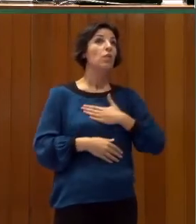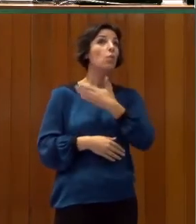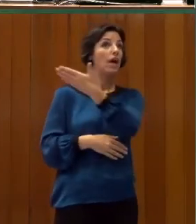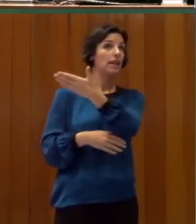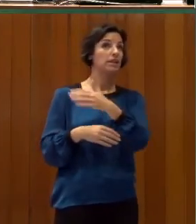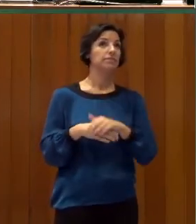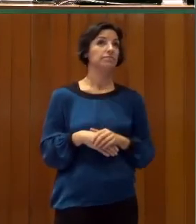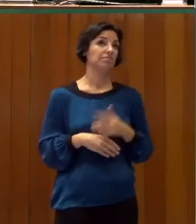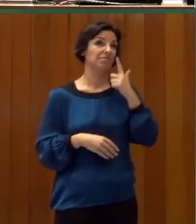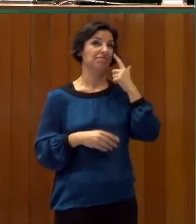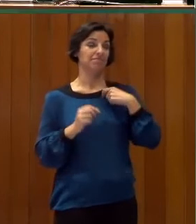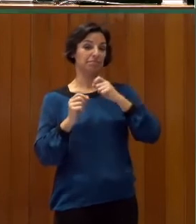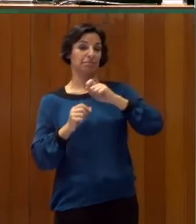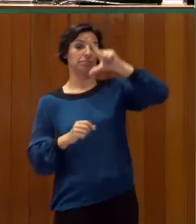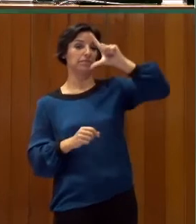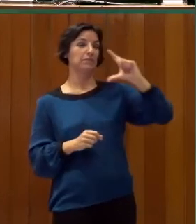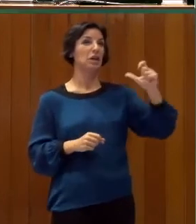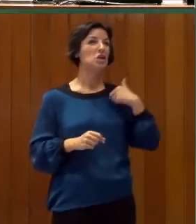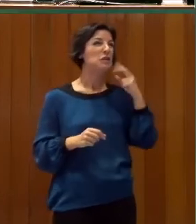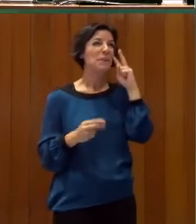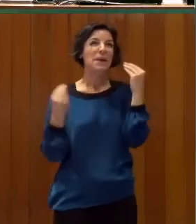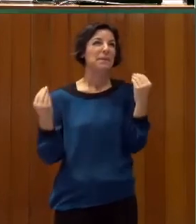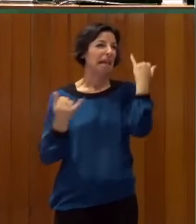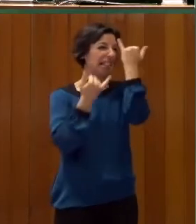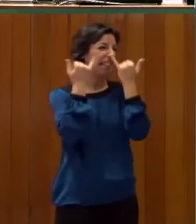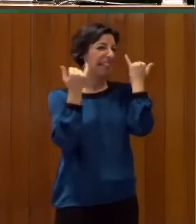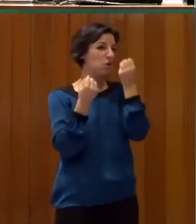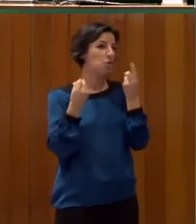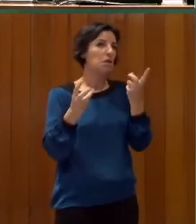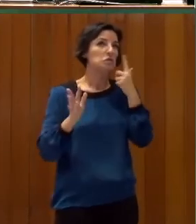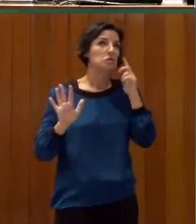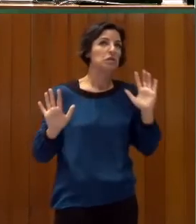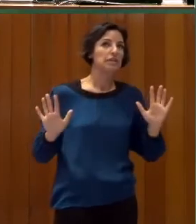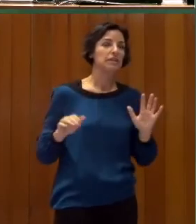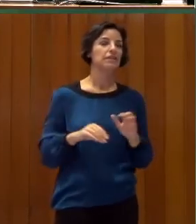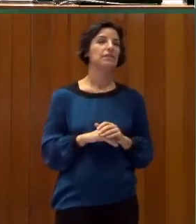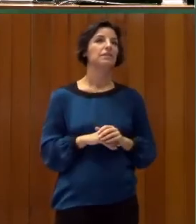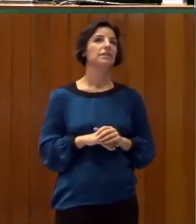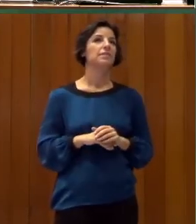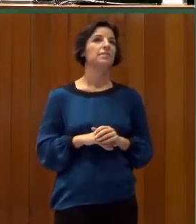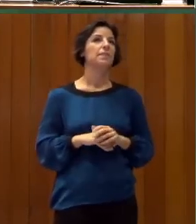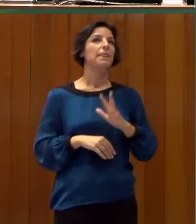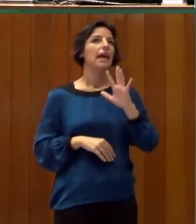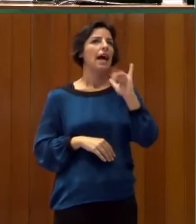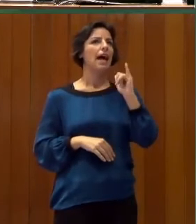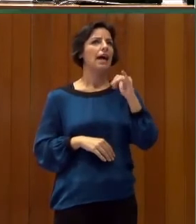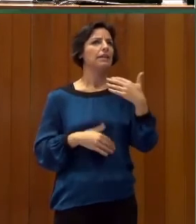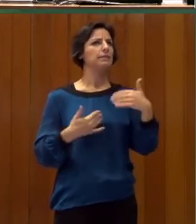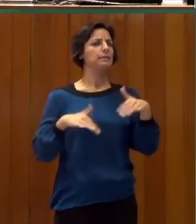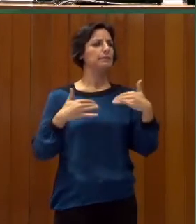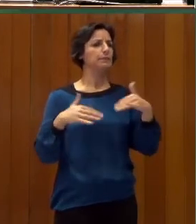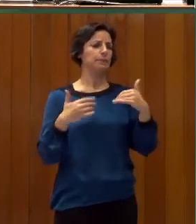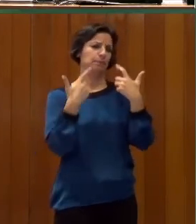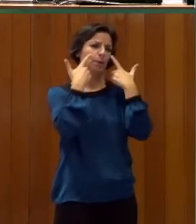Como podéis ver, no sé si lo podréis ver, sí. existen